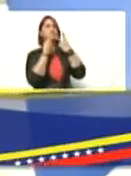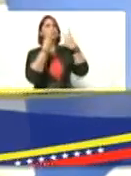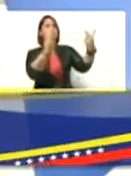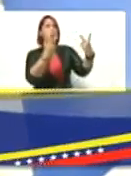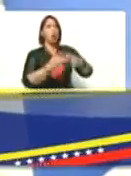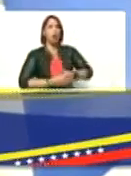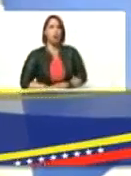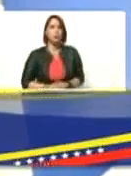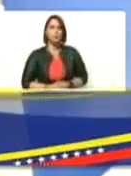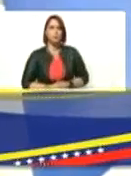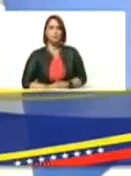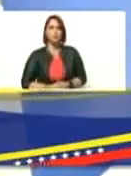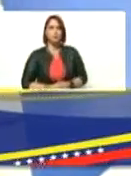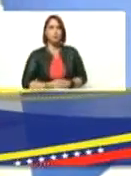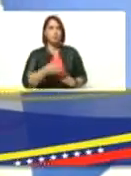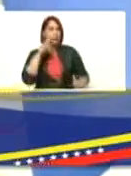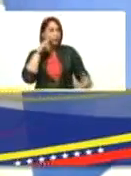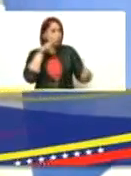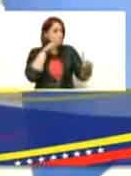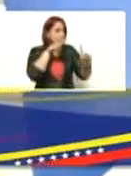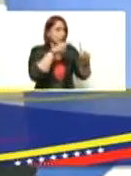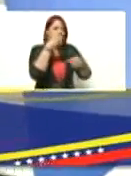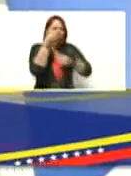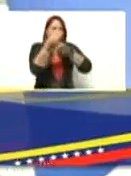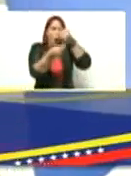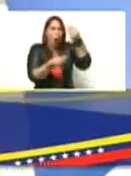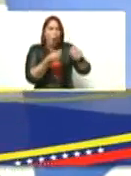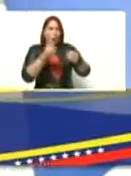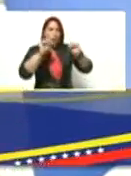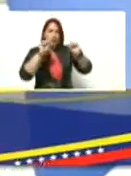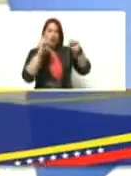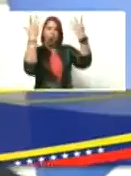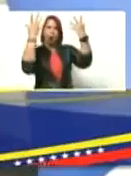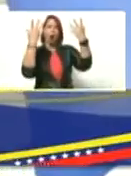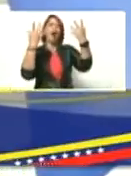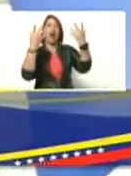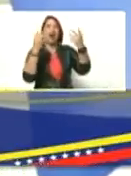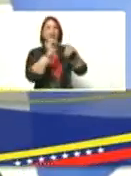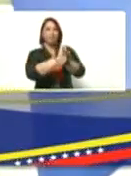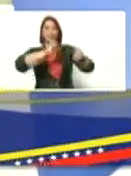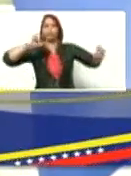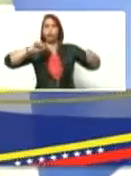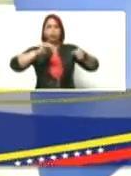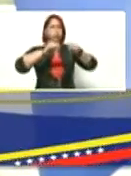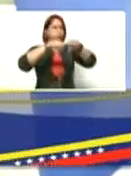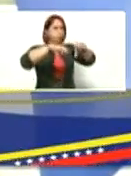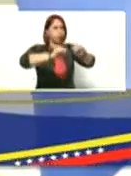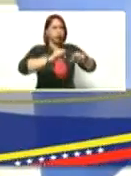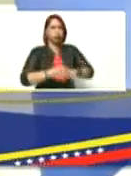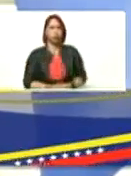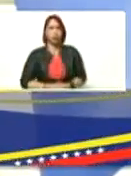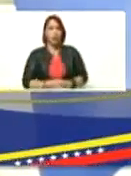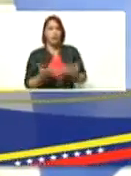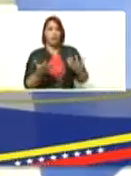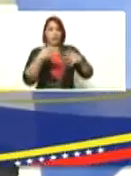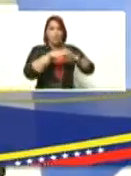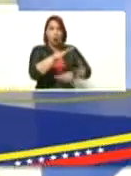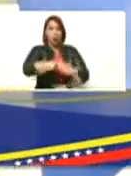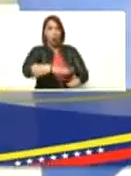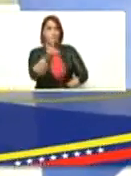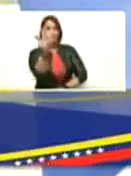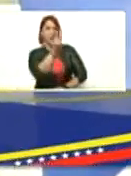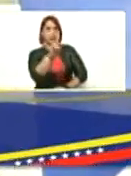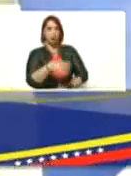difusión desde una perspectiva insurgente, descolonizadora e inclusiva en todo el territorio